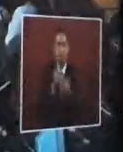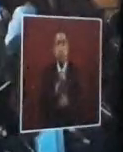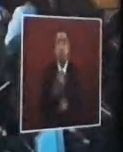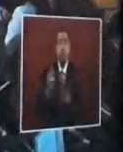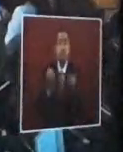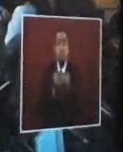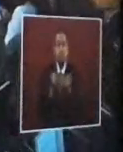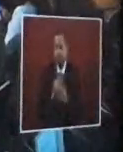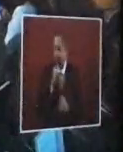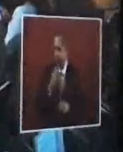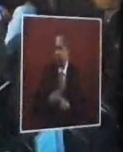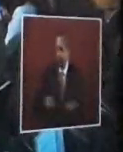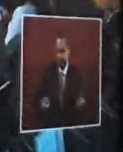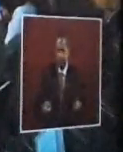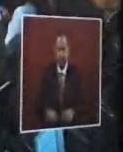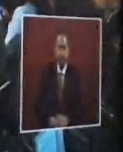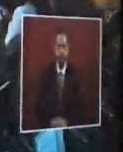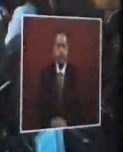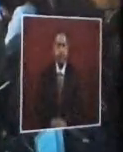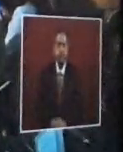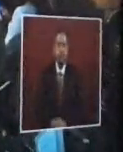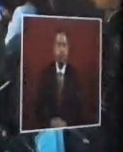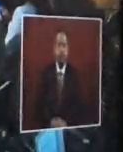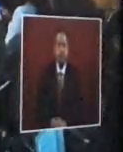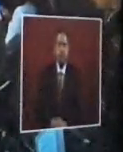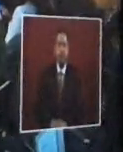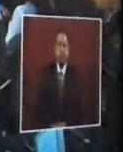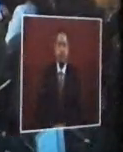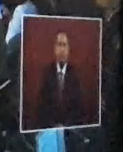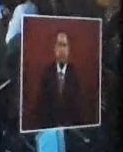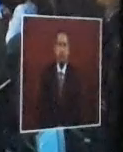iguales. Sí.